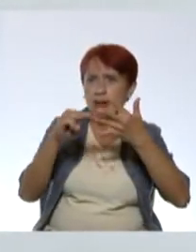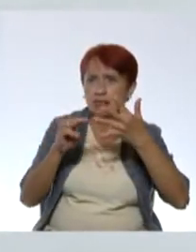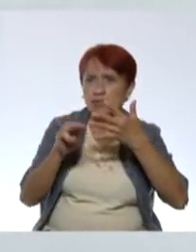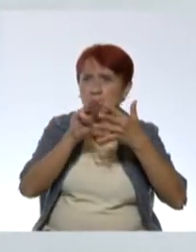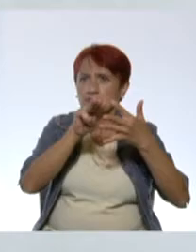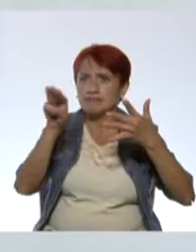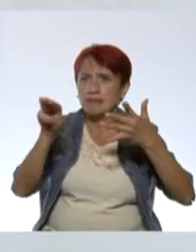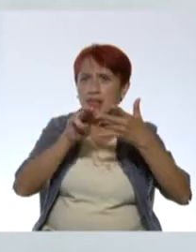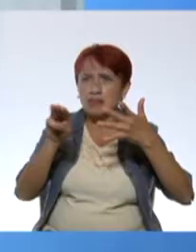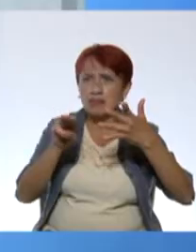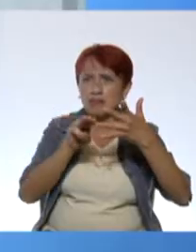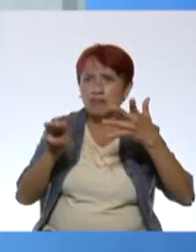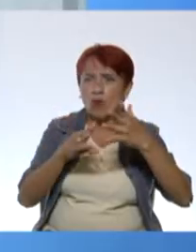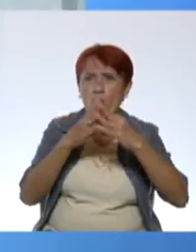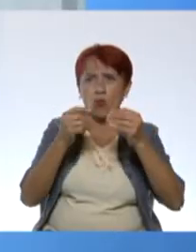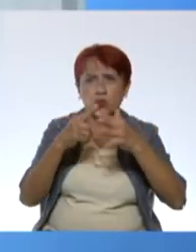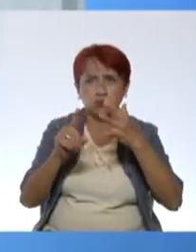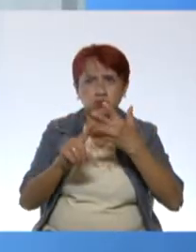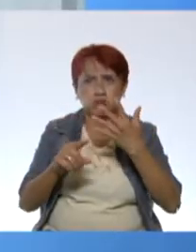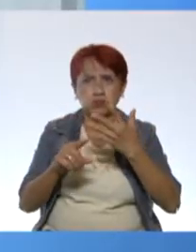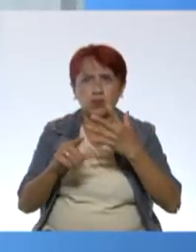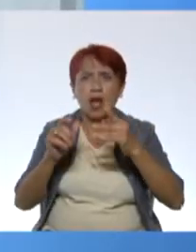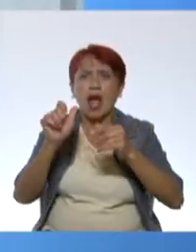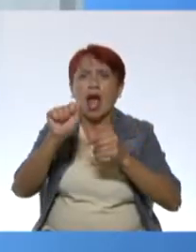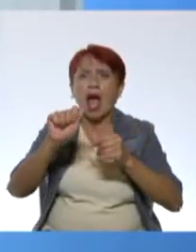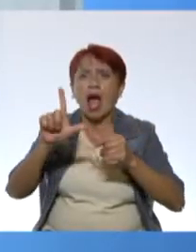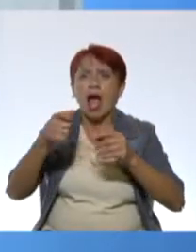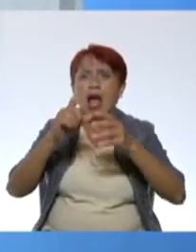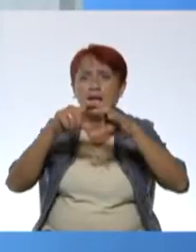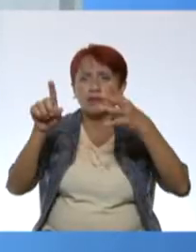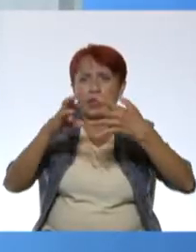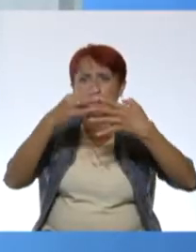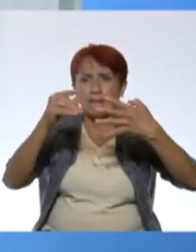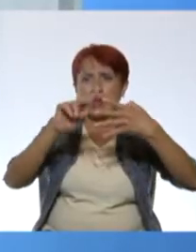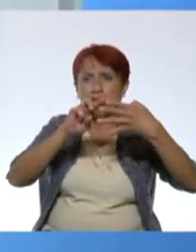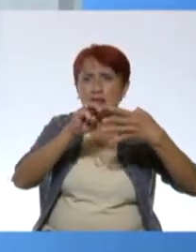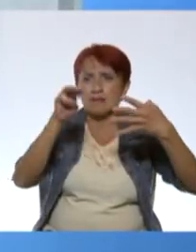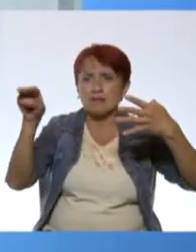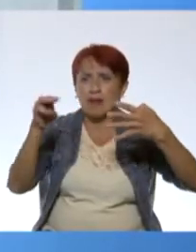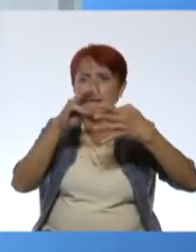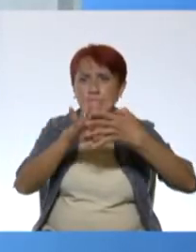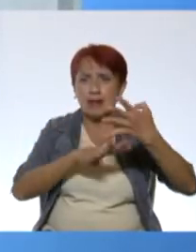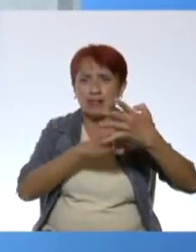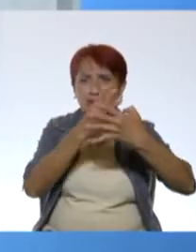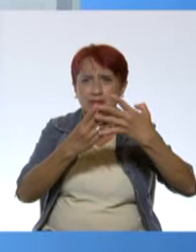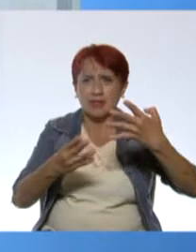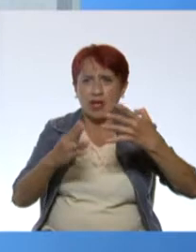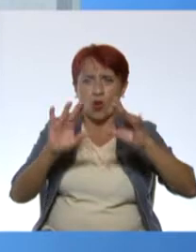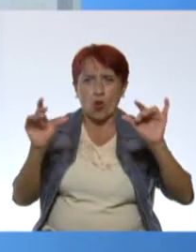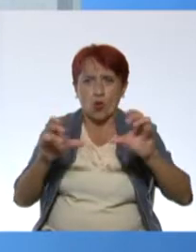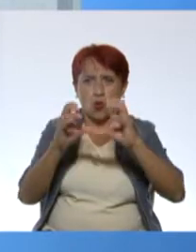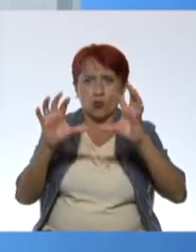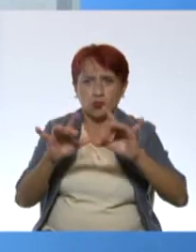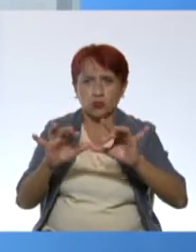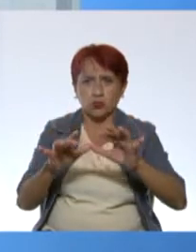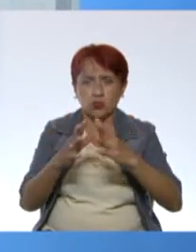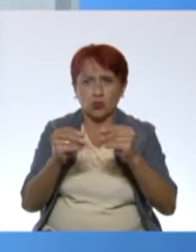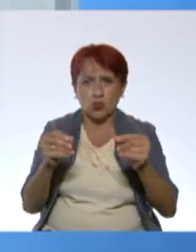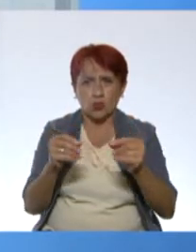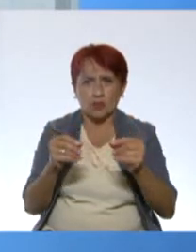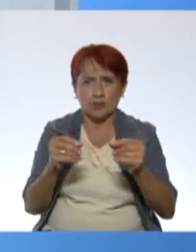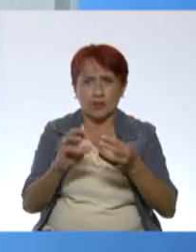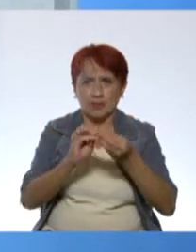matrices porque ellas se conocerían como un álgebra lineal o una matemática lineal o una matemática